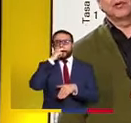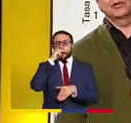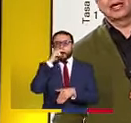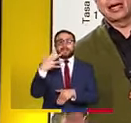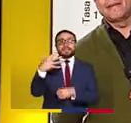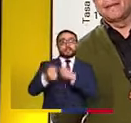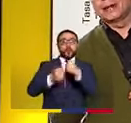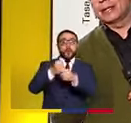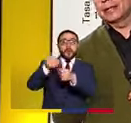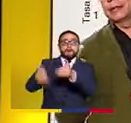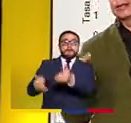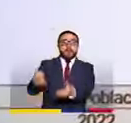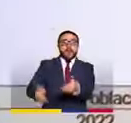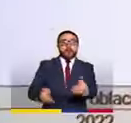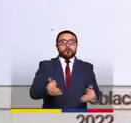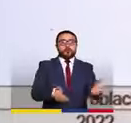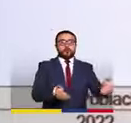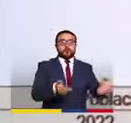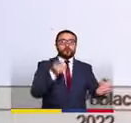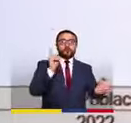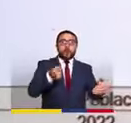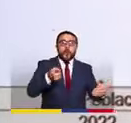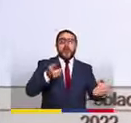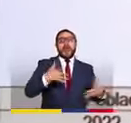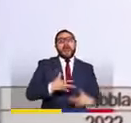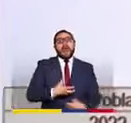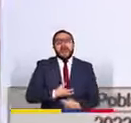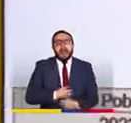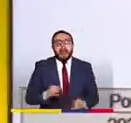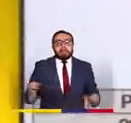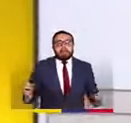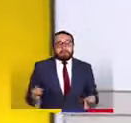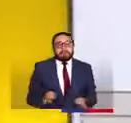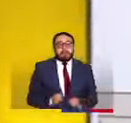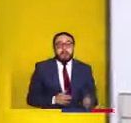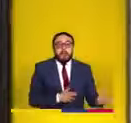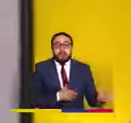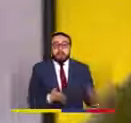años por hambre, por desnutrición aguda.